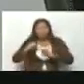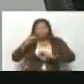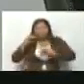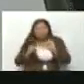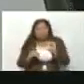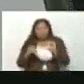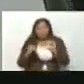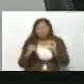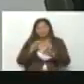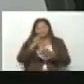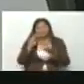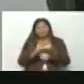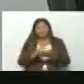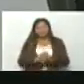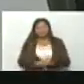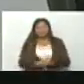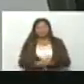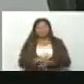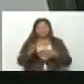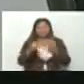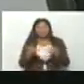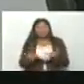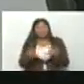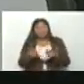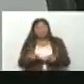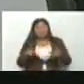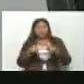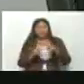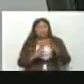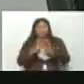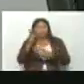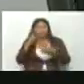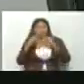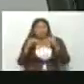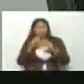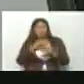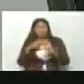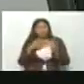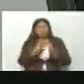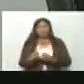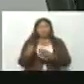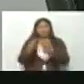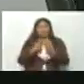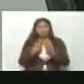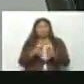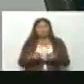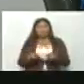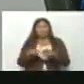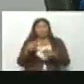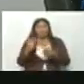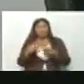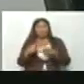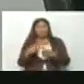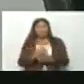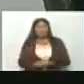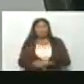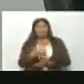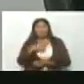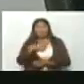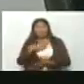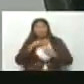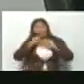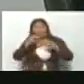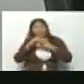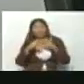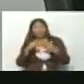los trabajadores a nivel nacional y mucho más al sector que es la columna vertebral de nuestra economía, que es el sector petrolero, y no lo van a lograr.